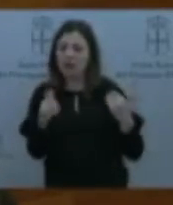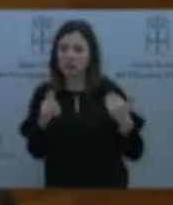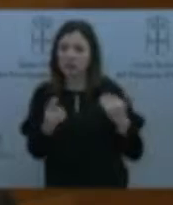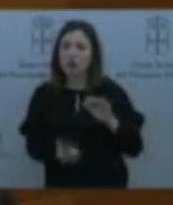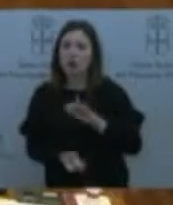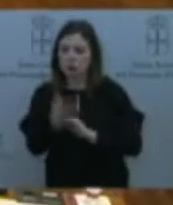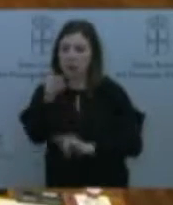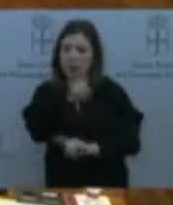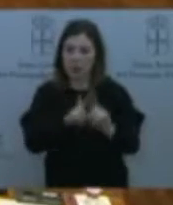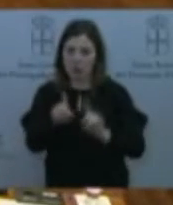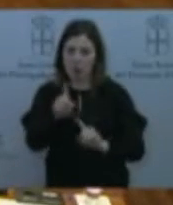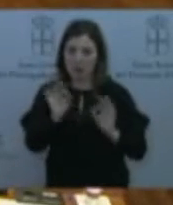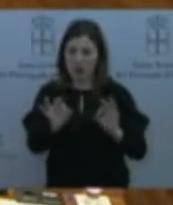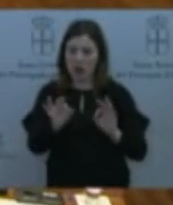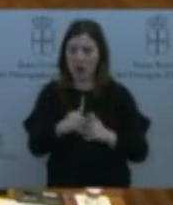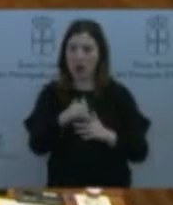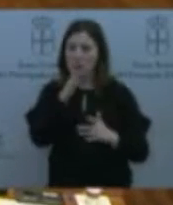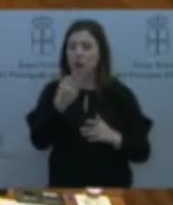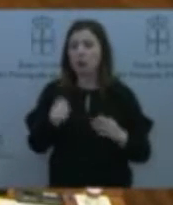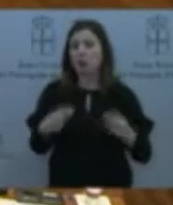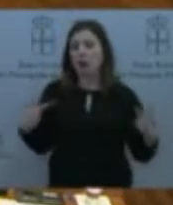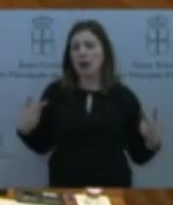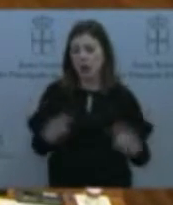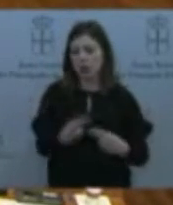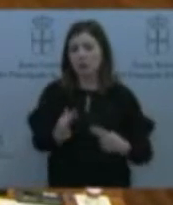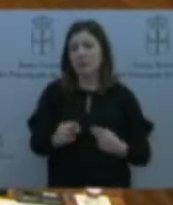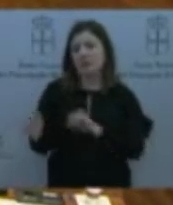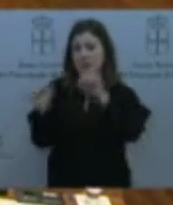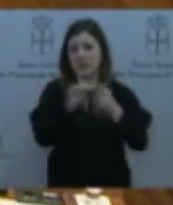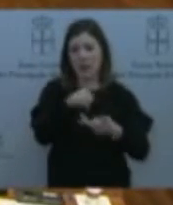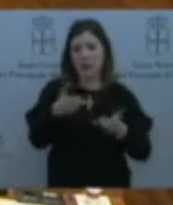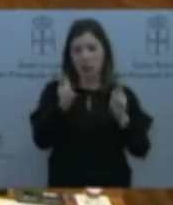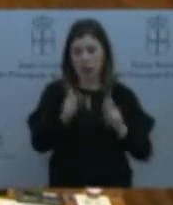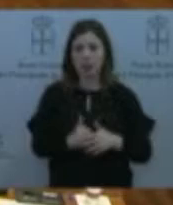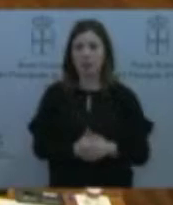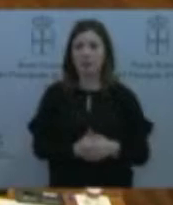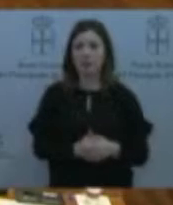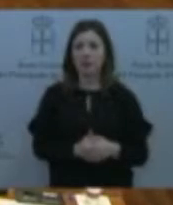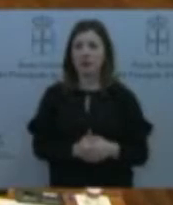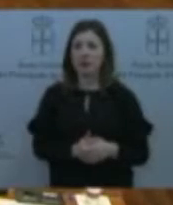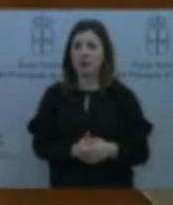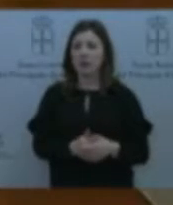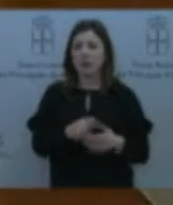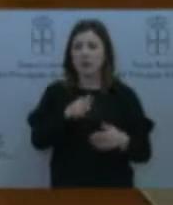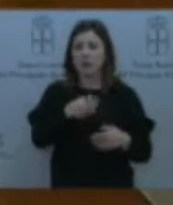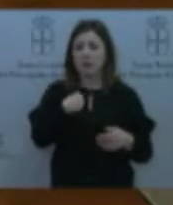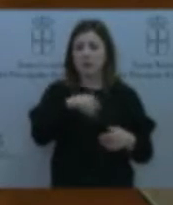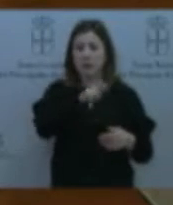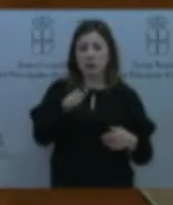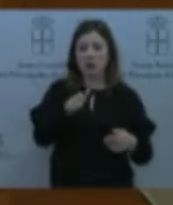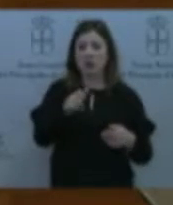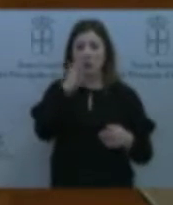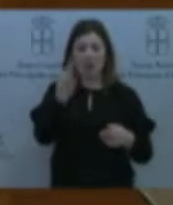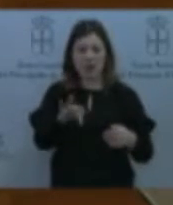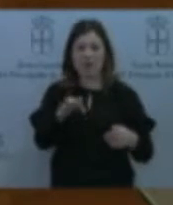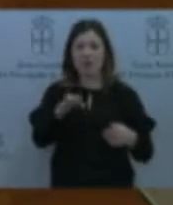contra los recortes y en defensa de la democracia. De Tahrir en Egipto a los indignados franceses, la generación de Arrasca en Portugal, las revueltas en